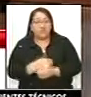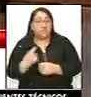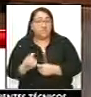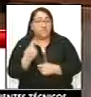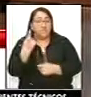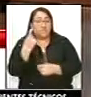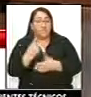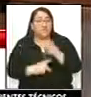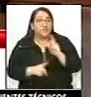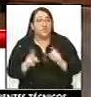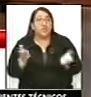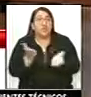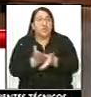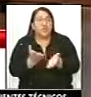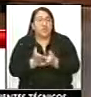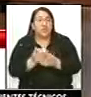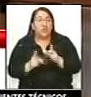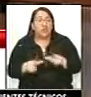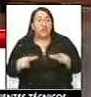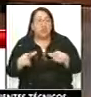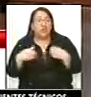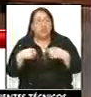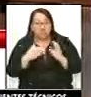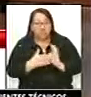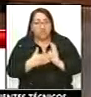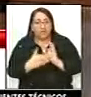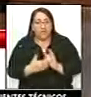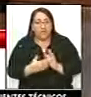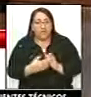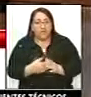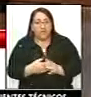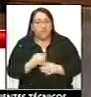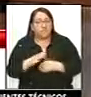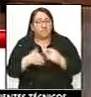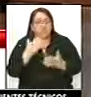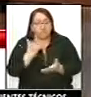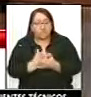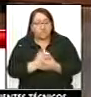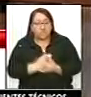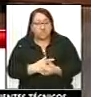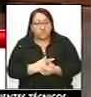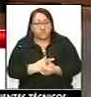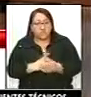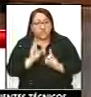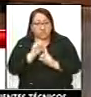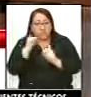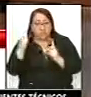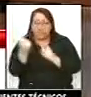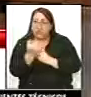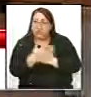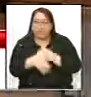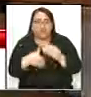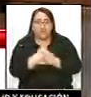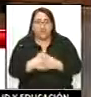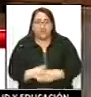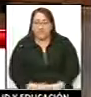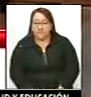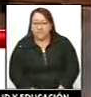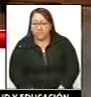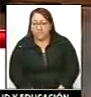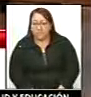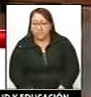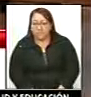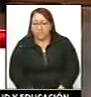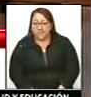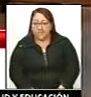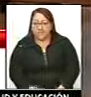que las escuelas son los lugares donde se visibilizan todos los problemas de la sociedad. Entonces,